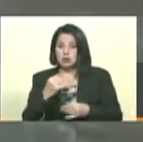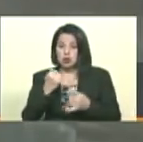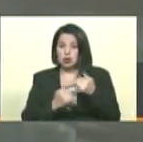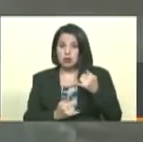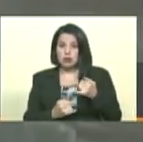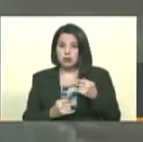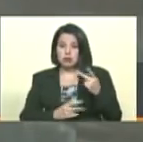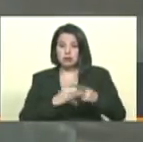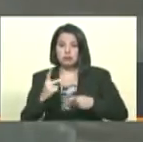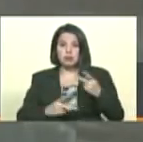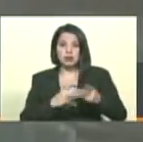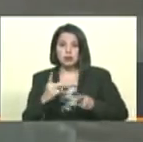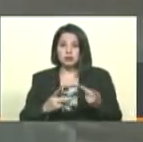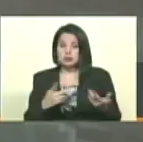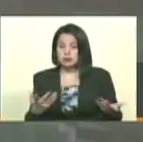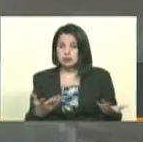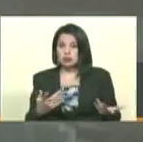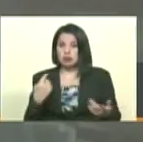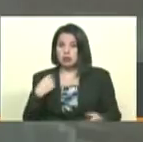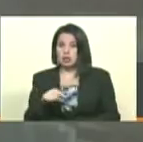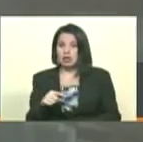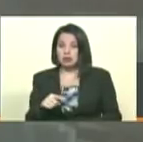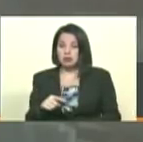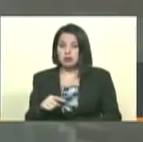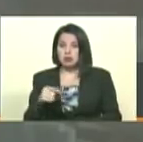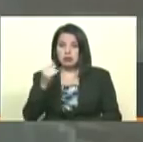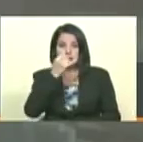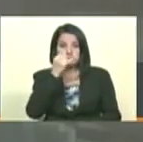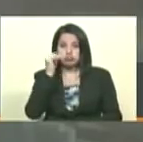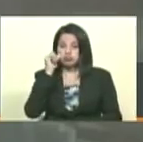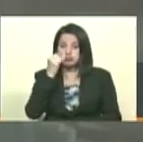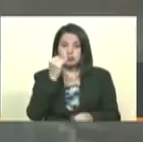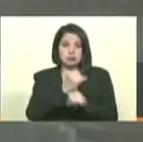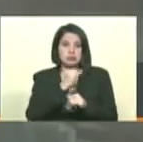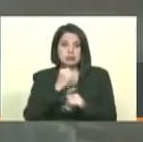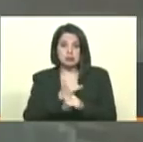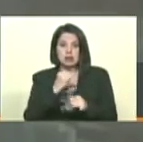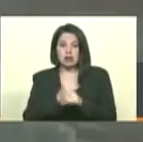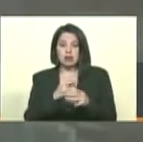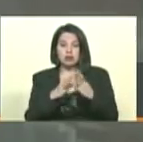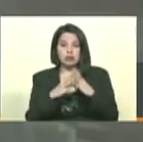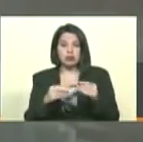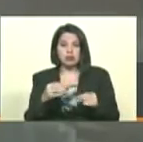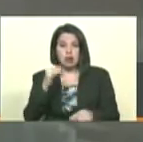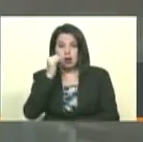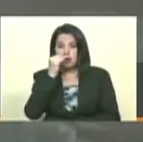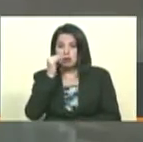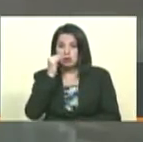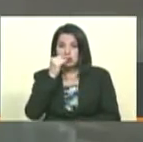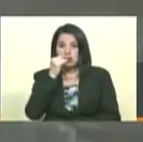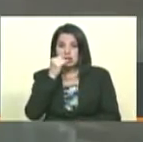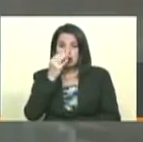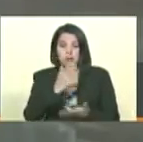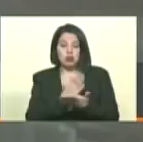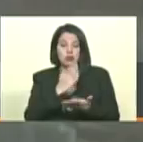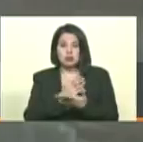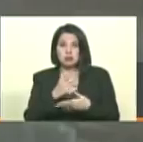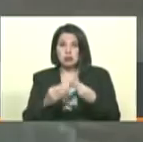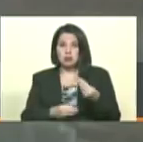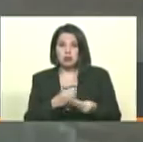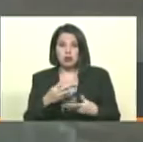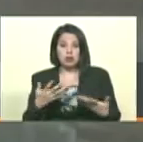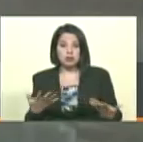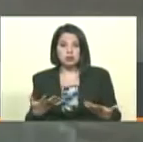últimos procesos electorales, tenemos la transmisión vía internet de las auditorías. Y como siempre lo hemos hecho,